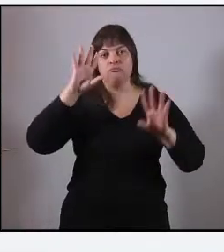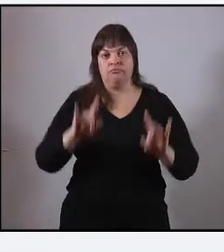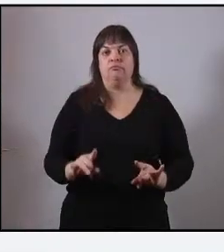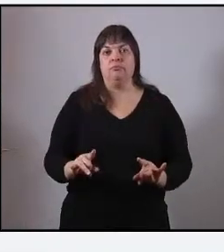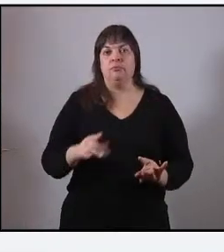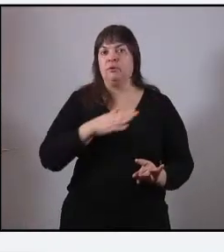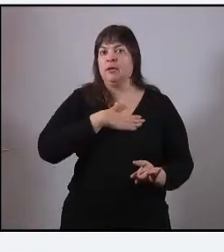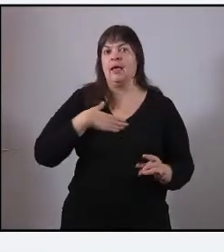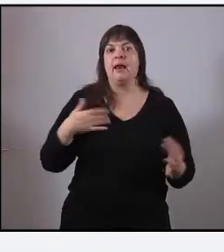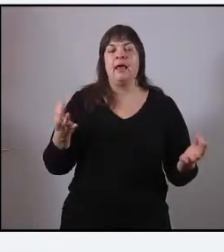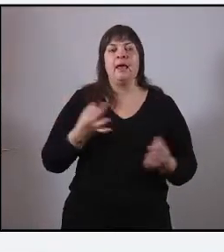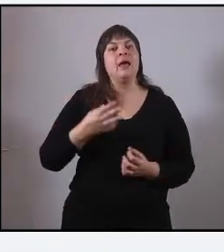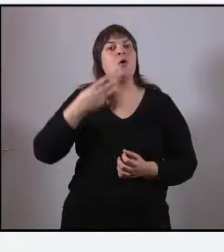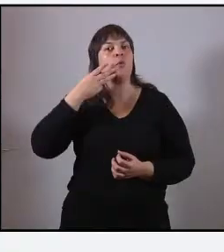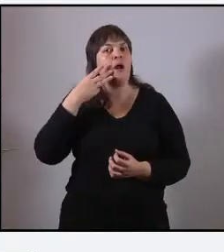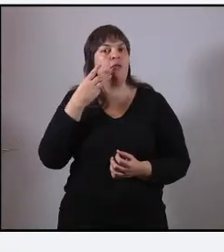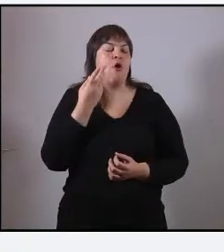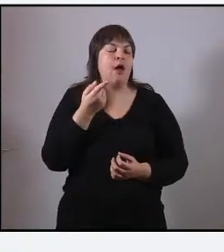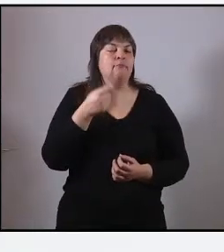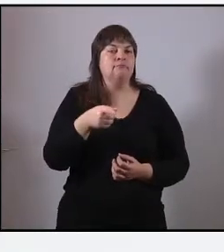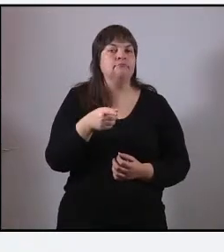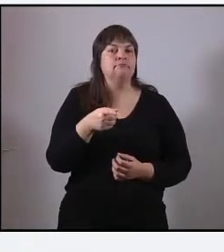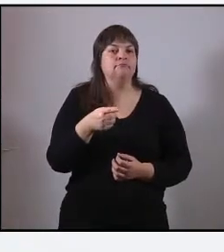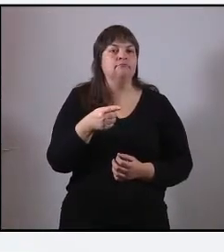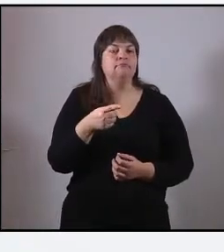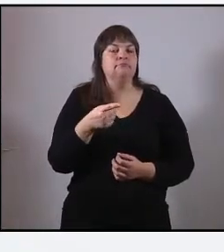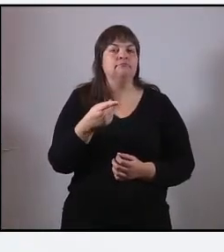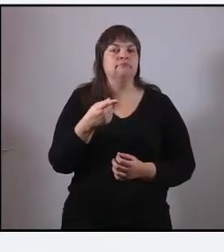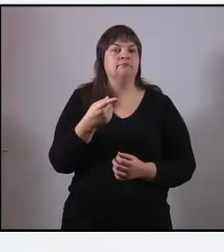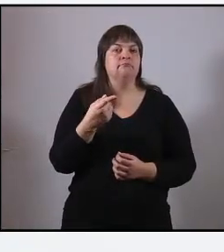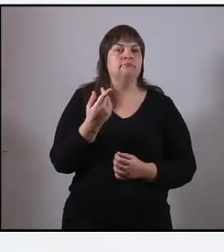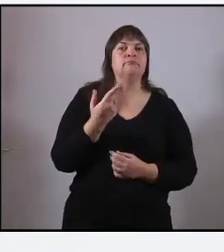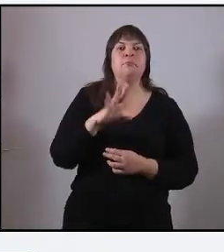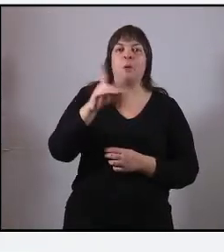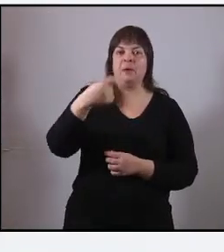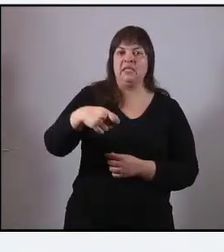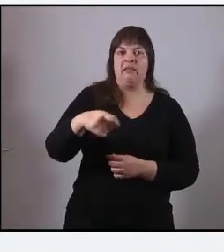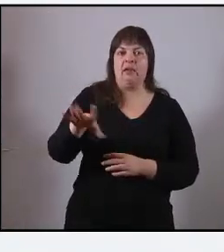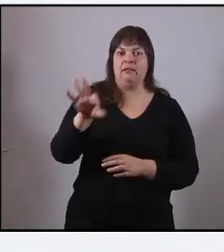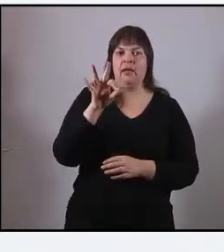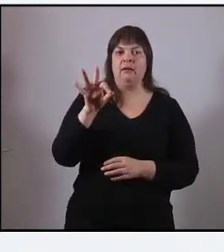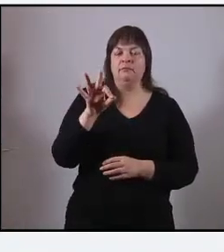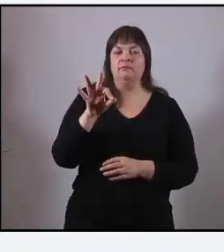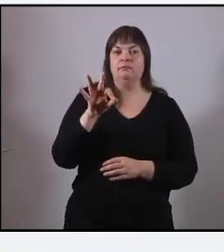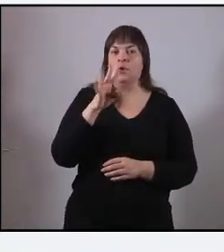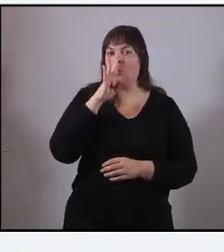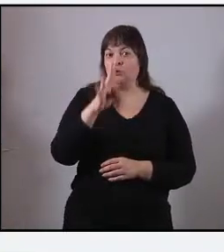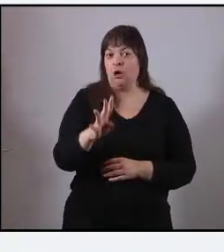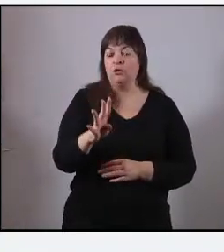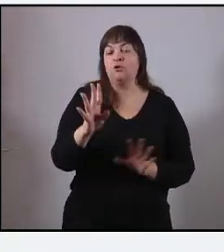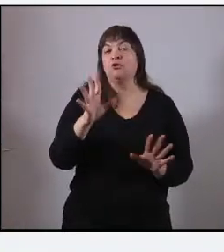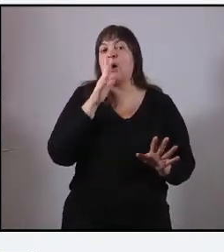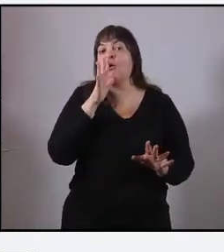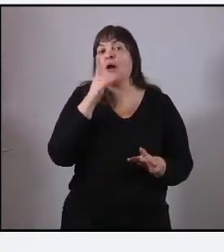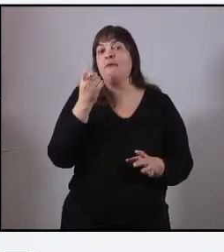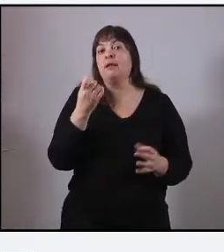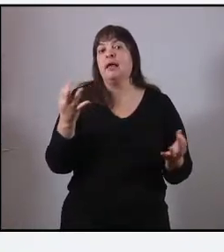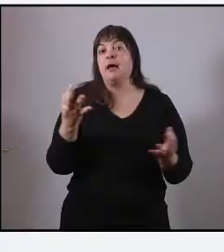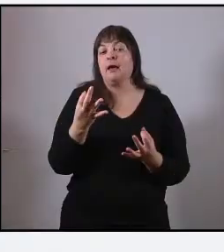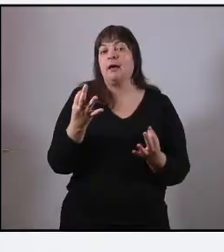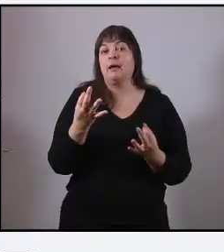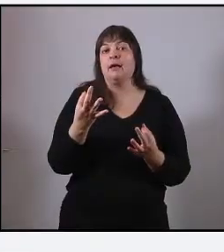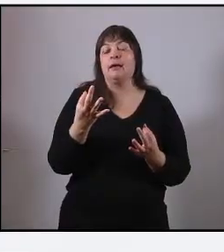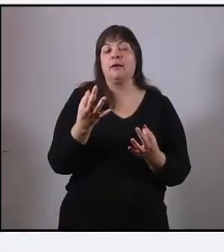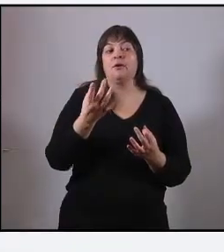Quieren que la presidenta María Guardiola sea la que esté al frente de nuestra región durante estos 4 años. Ahora queda pues hablar con esos